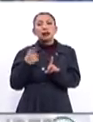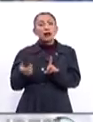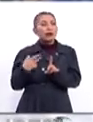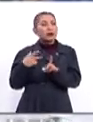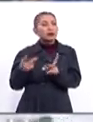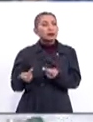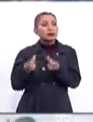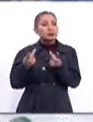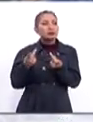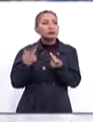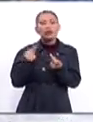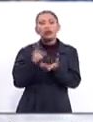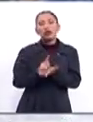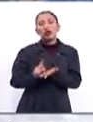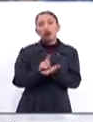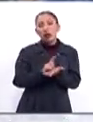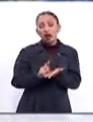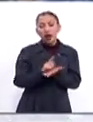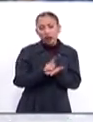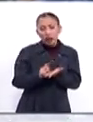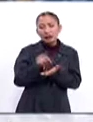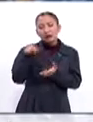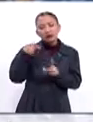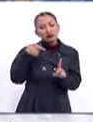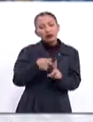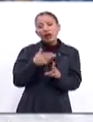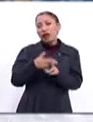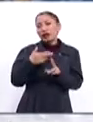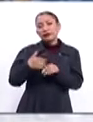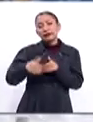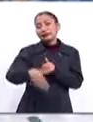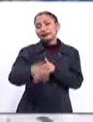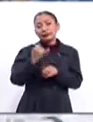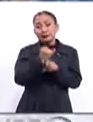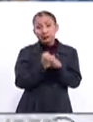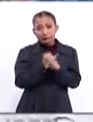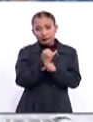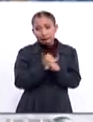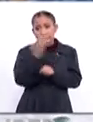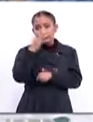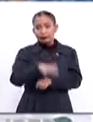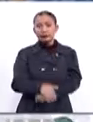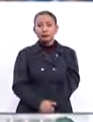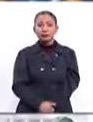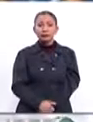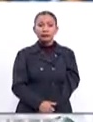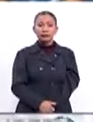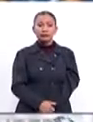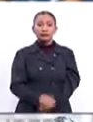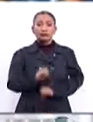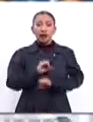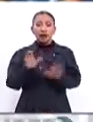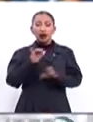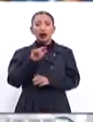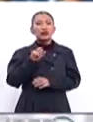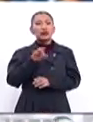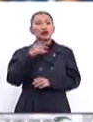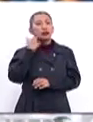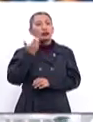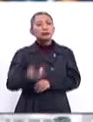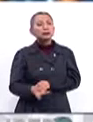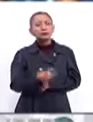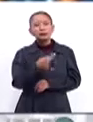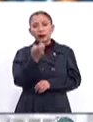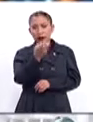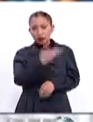producción y trasiego de drogas. Y a eso se han dedicado hasta donde las investigaciones se saben. Así es, Javier. Me gustaría